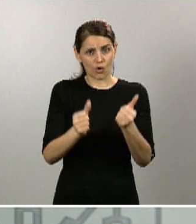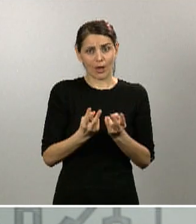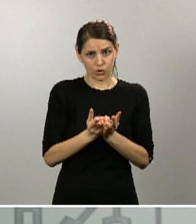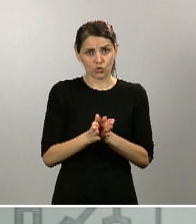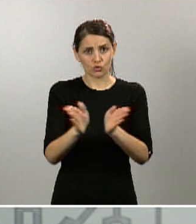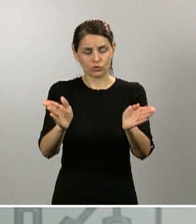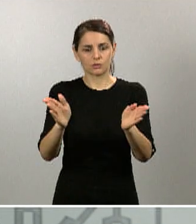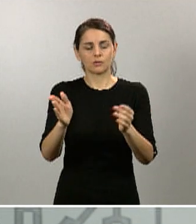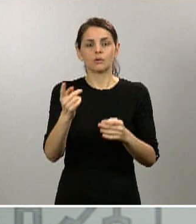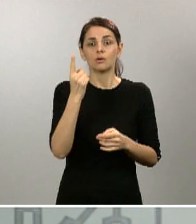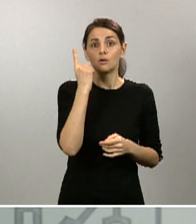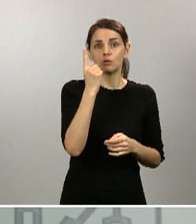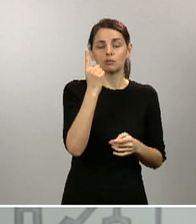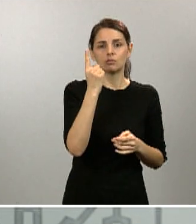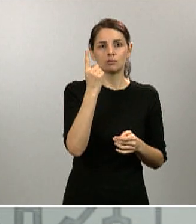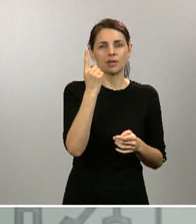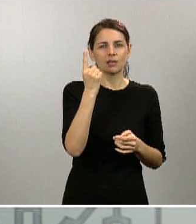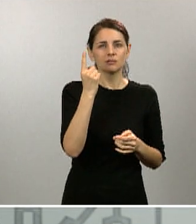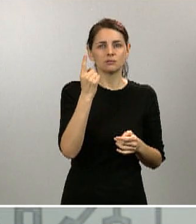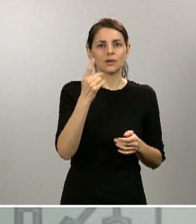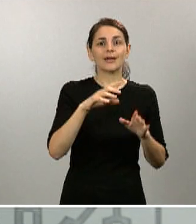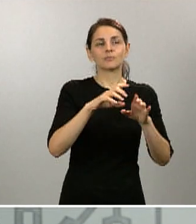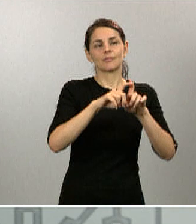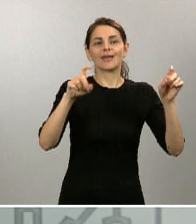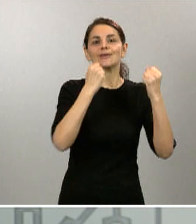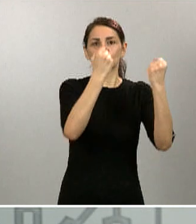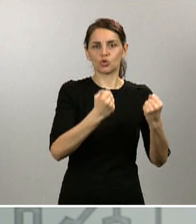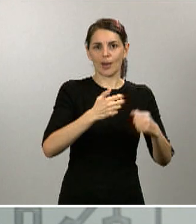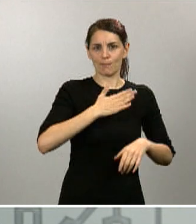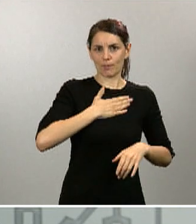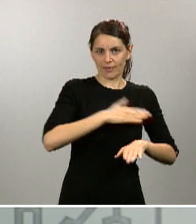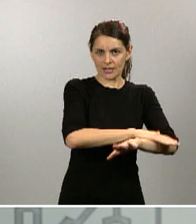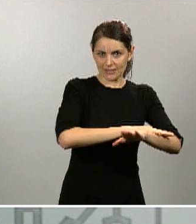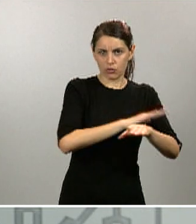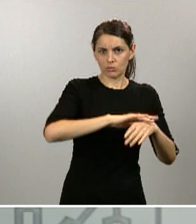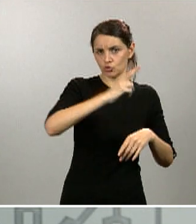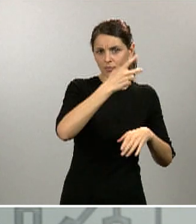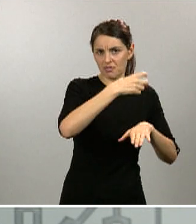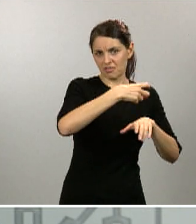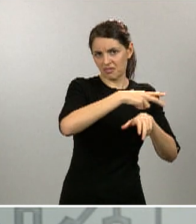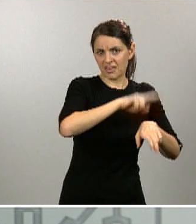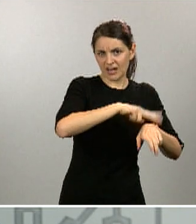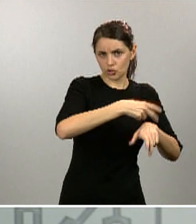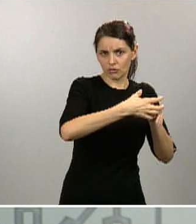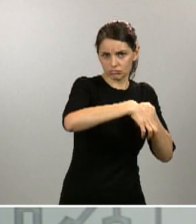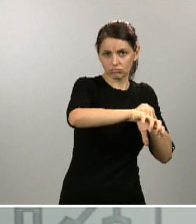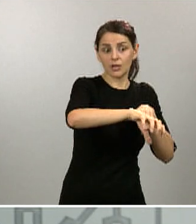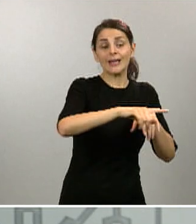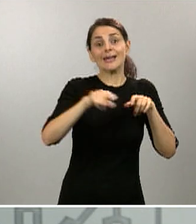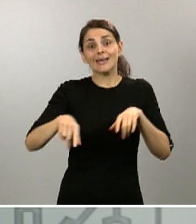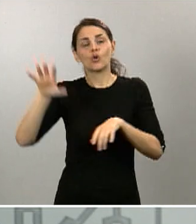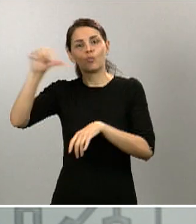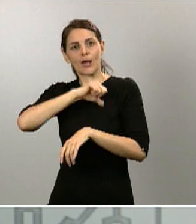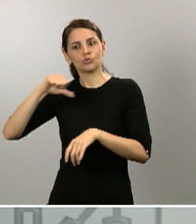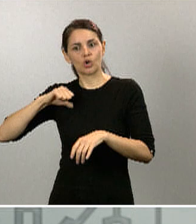instituciones propias del Estado, a través de las delegaciones de gobierno, y se han distribuido mascarillas a través de las comunidades autónomas. Los detalles de cómo